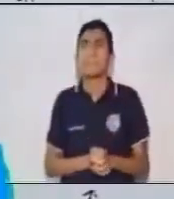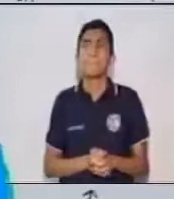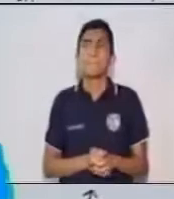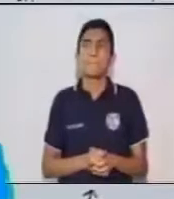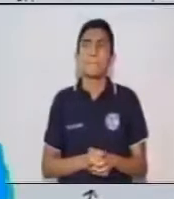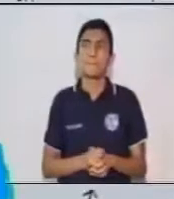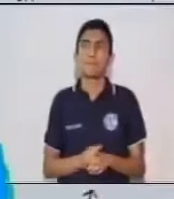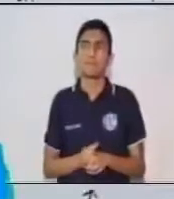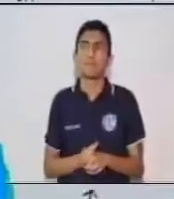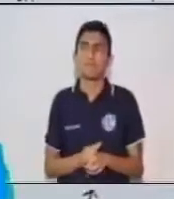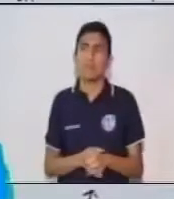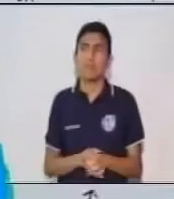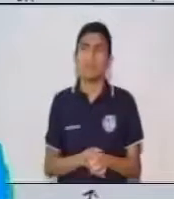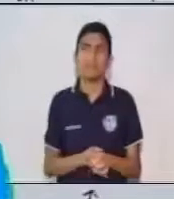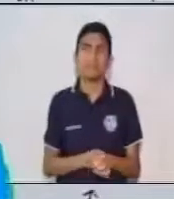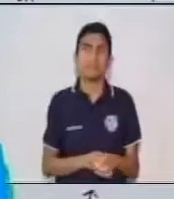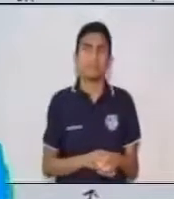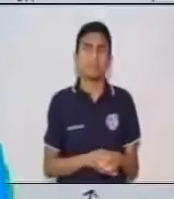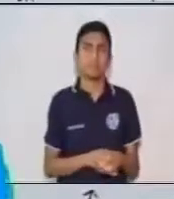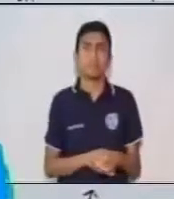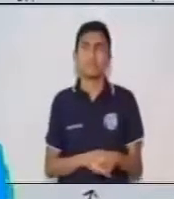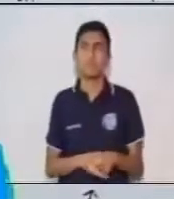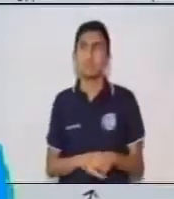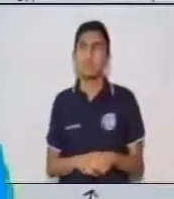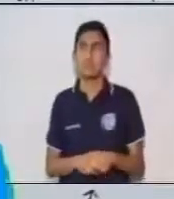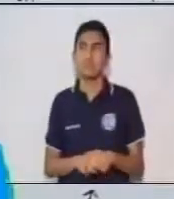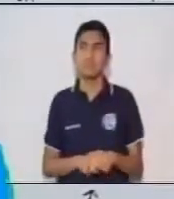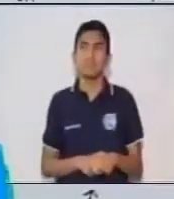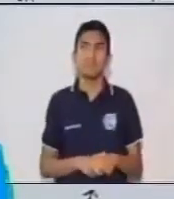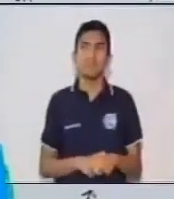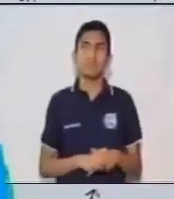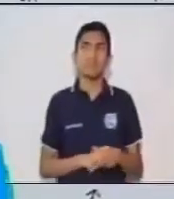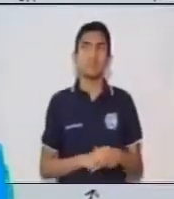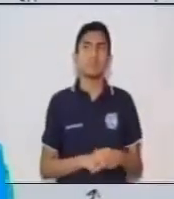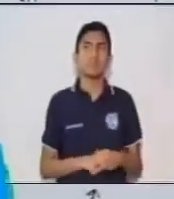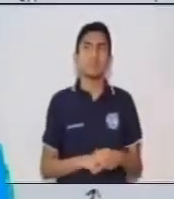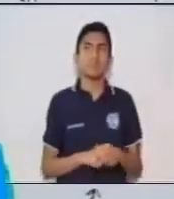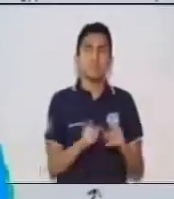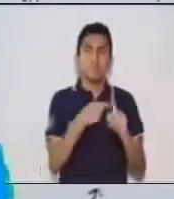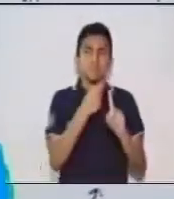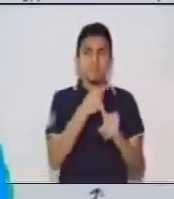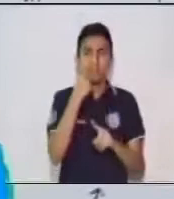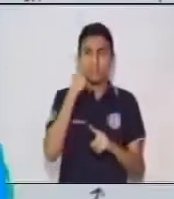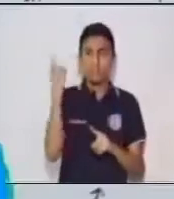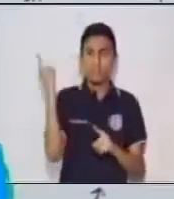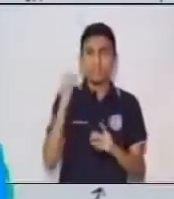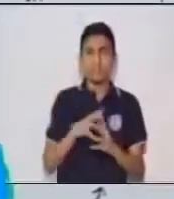podemos. Vamos a colocar, entonces, primero nuestro cuadrado.